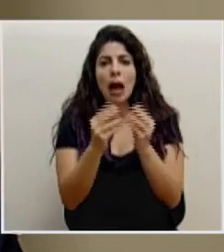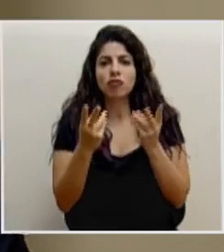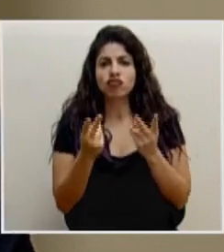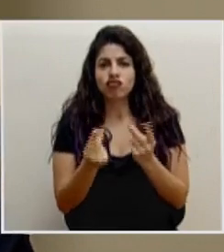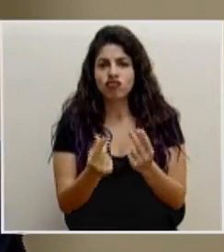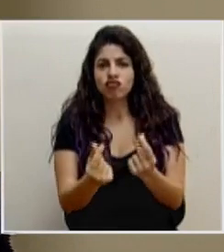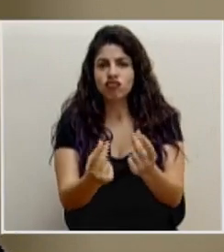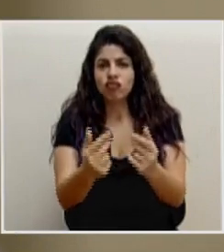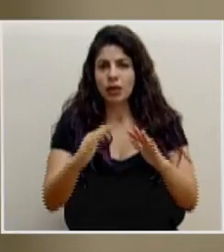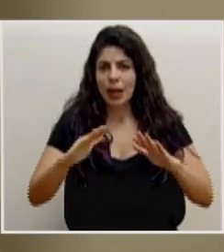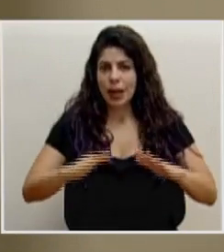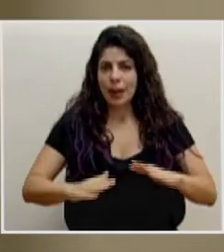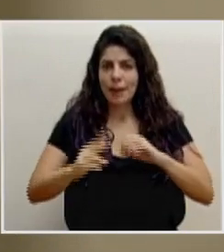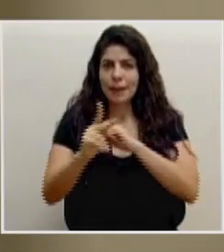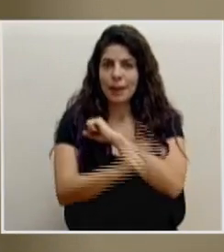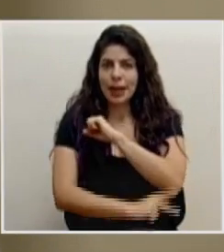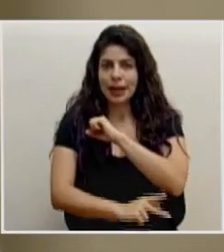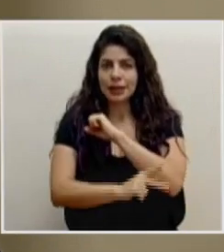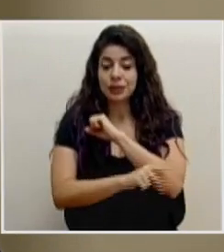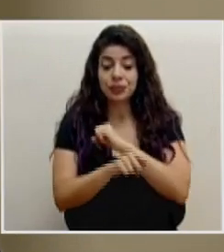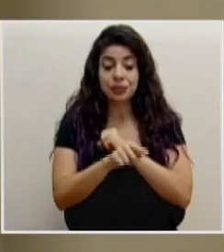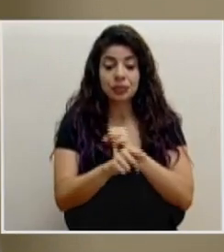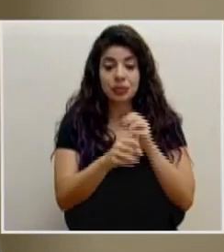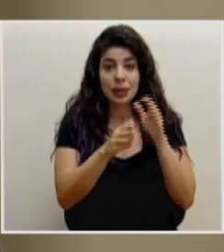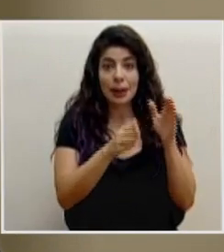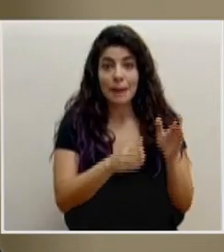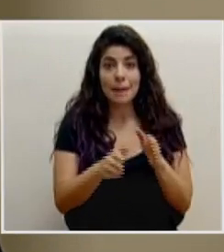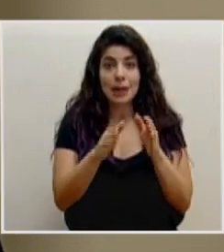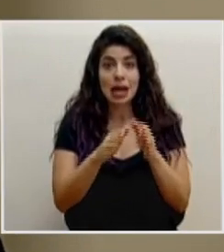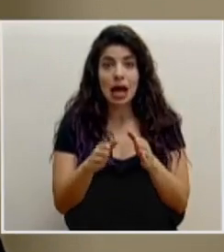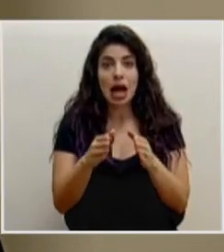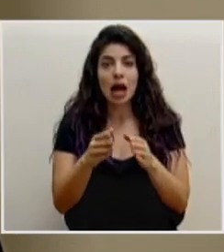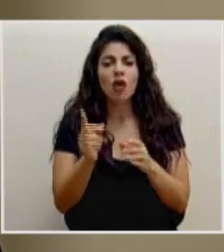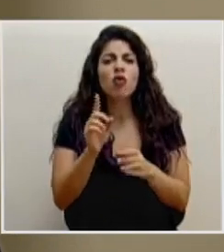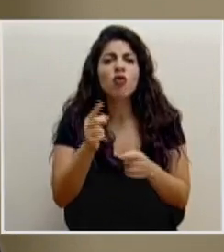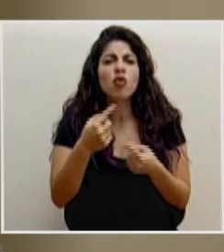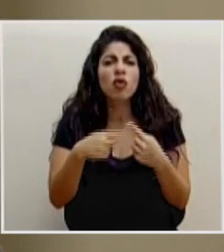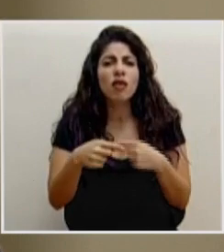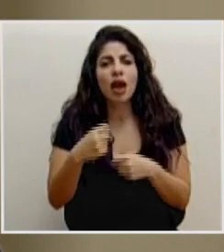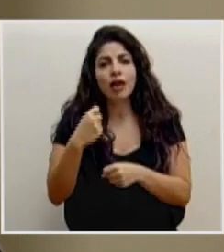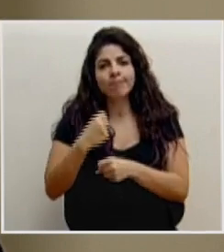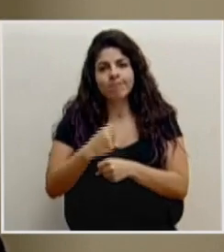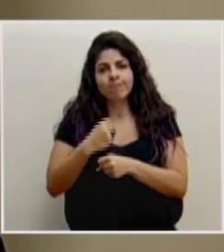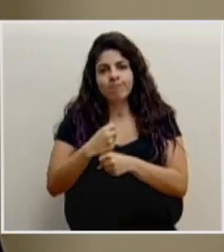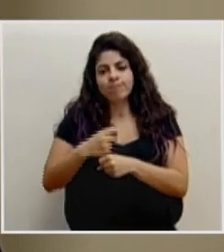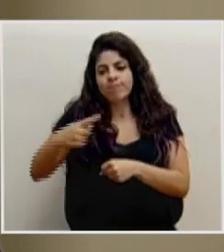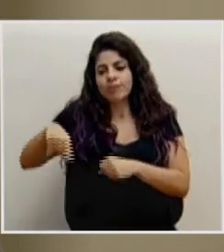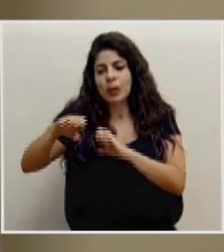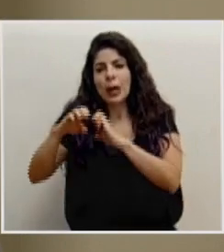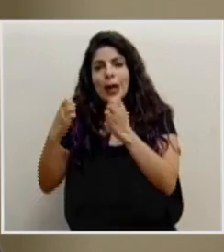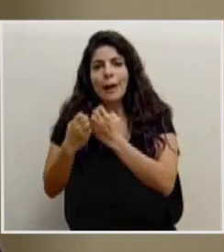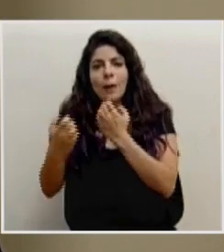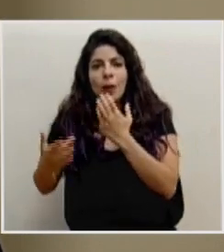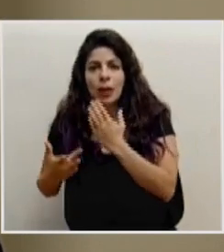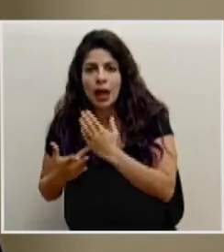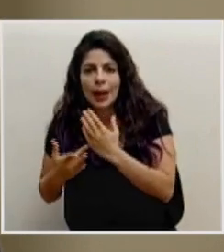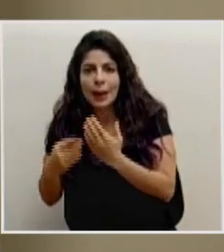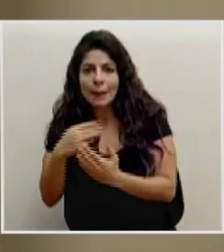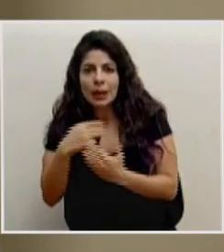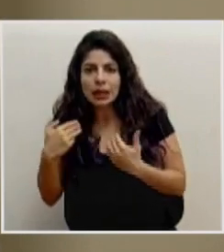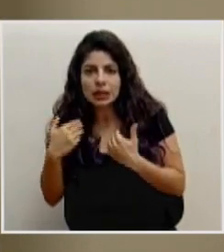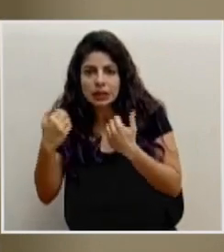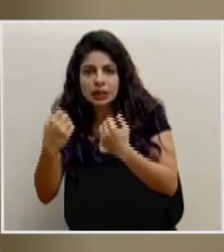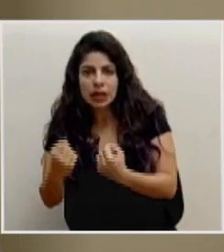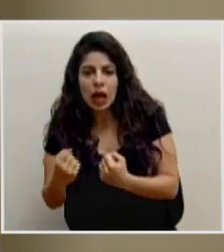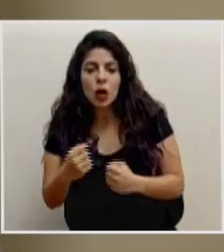nuestro país. Este plan es producto del trabajo de los equipos técnicos, tanto del Ministerio de